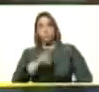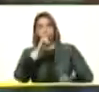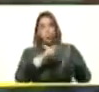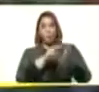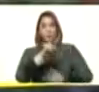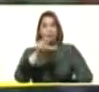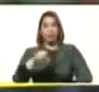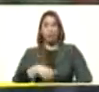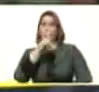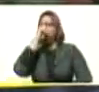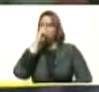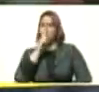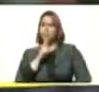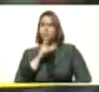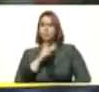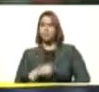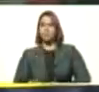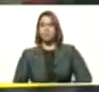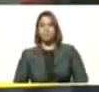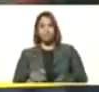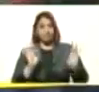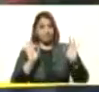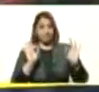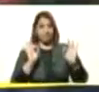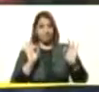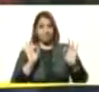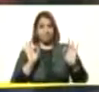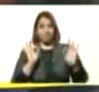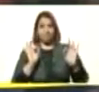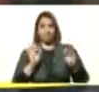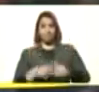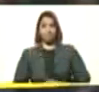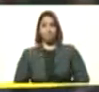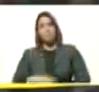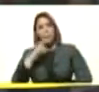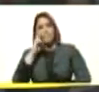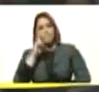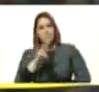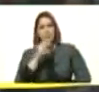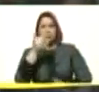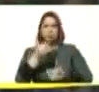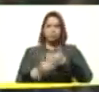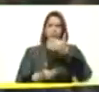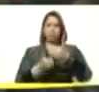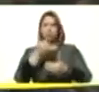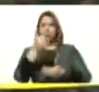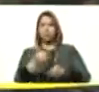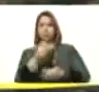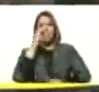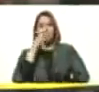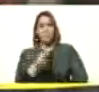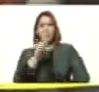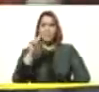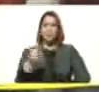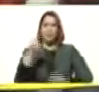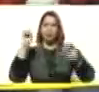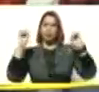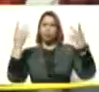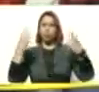2021 fue un año especial para ver avances, para ver los primeros